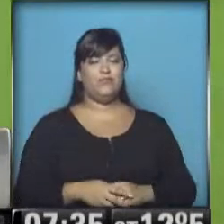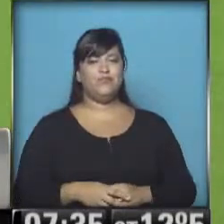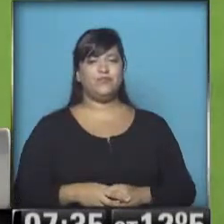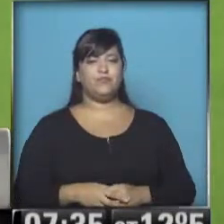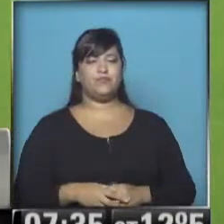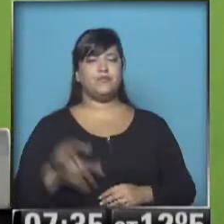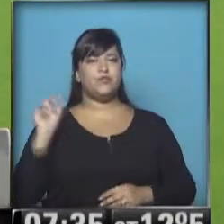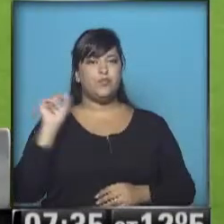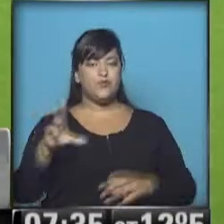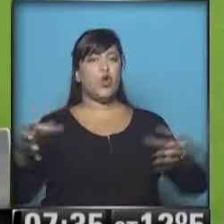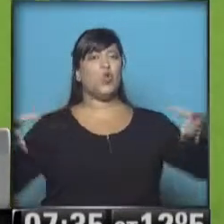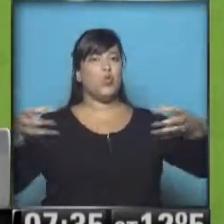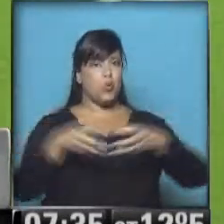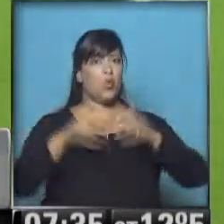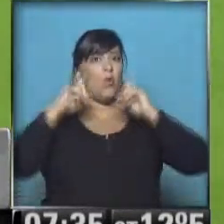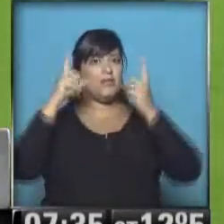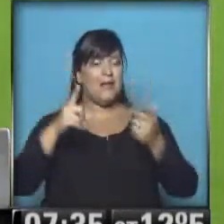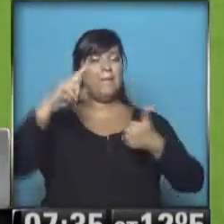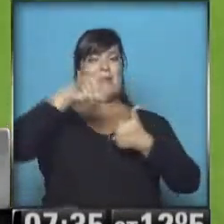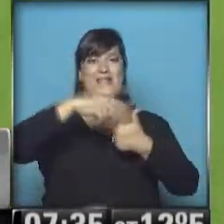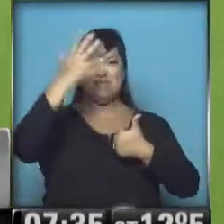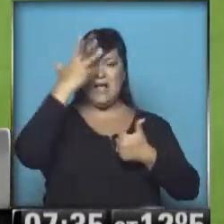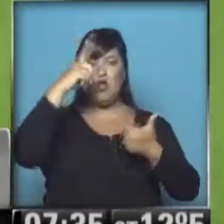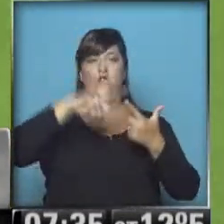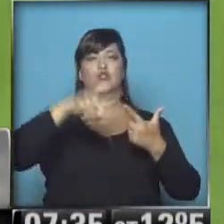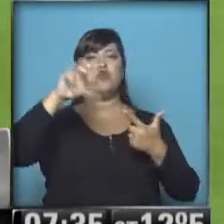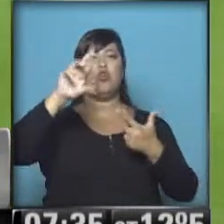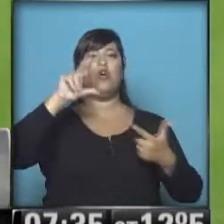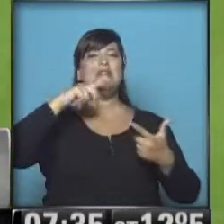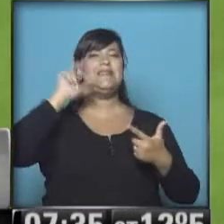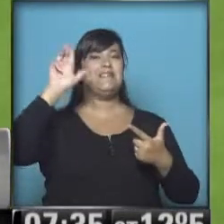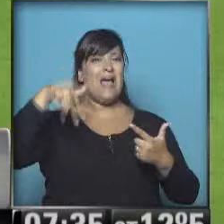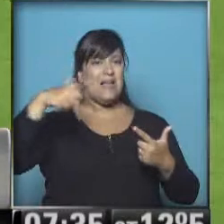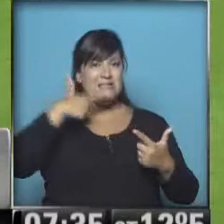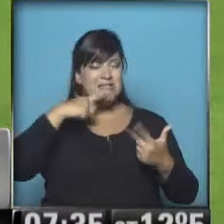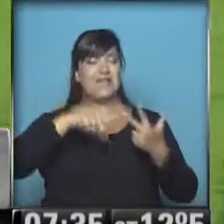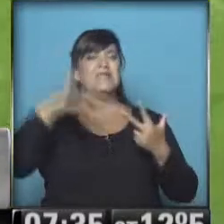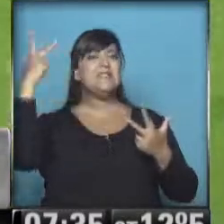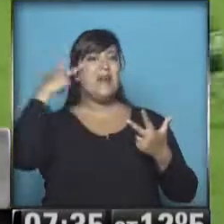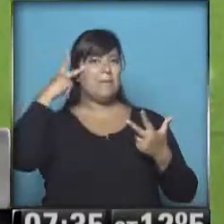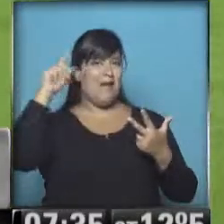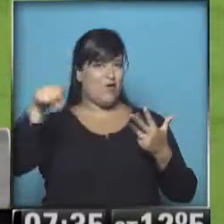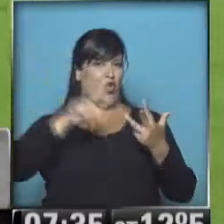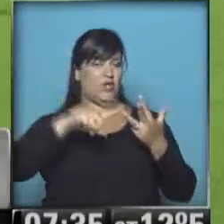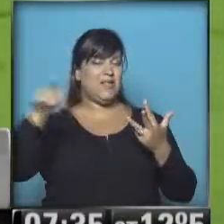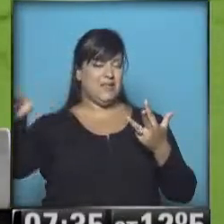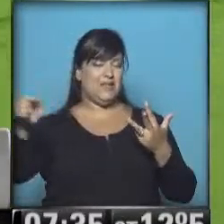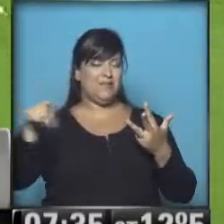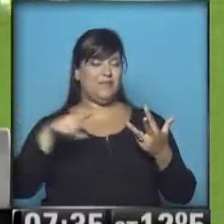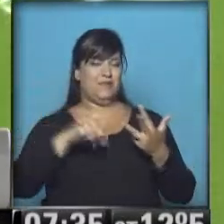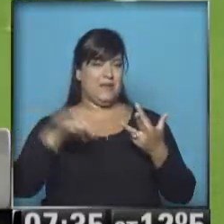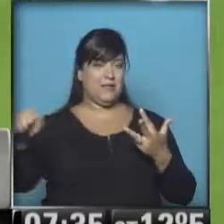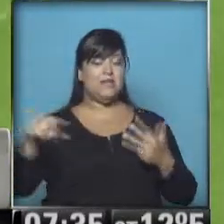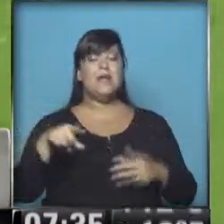al grupo que también comparte con Corinthians y San Pablo. Pero ¿qué pasó? San Lorenzo lo va a dar vuelta